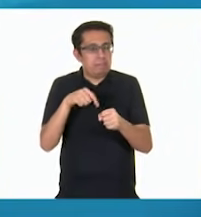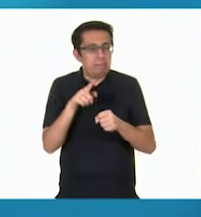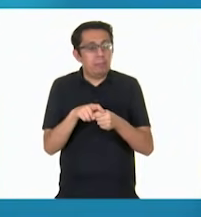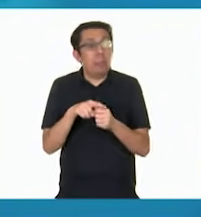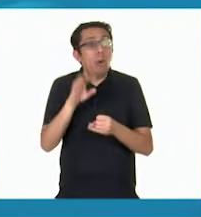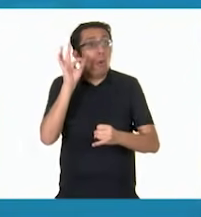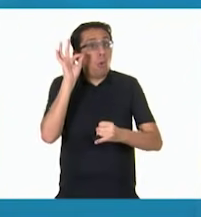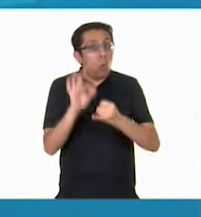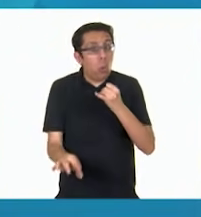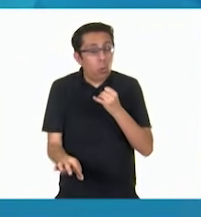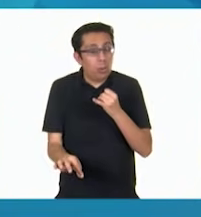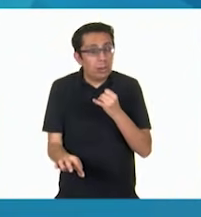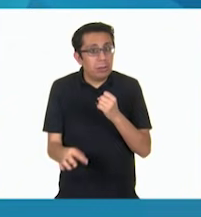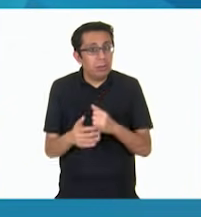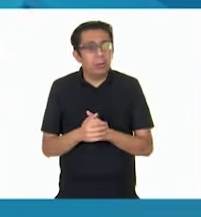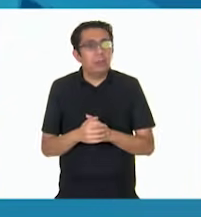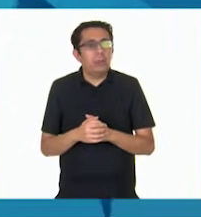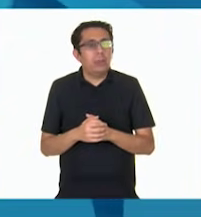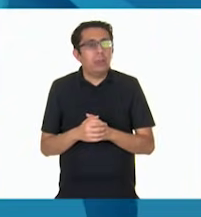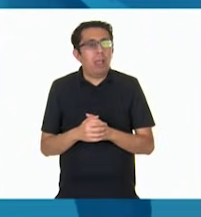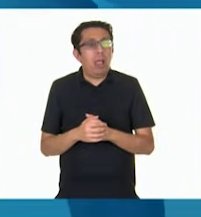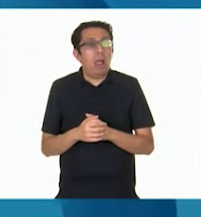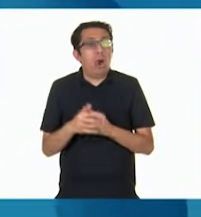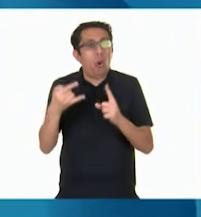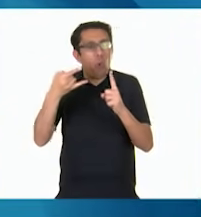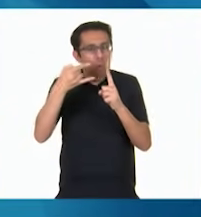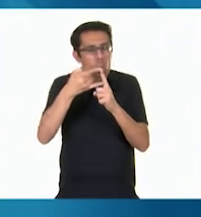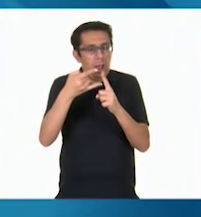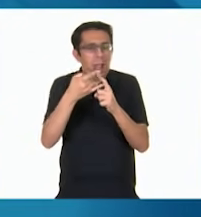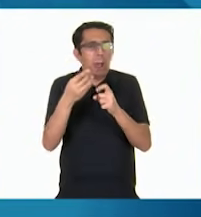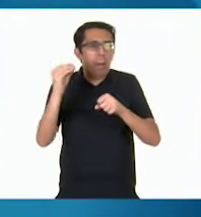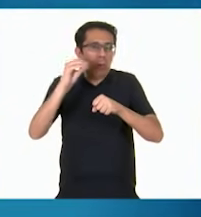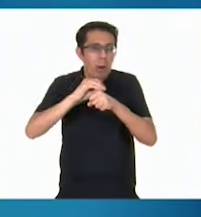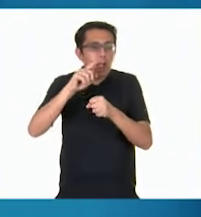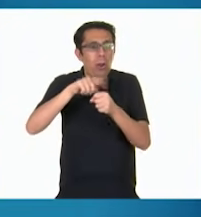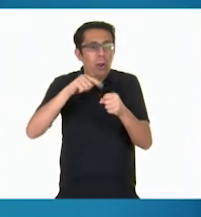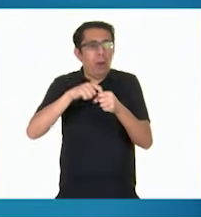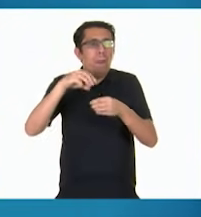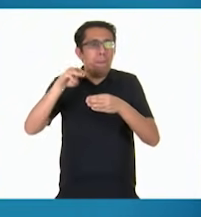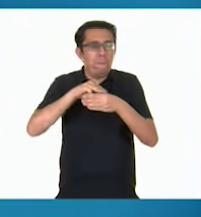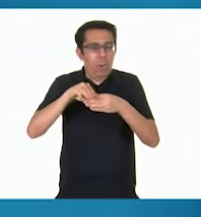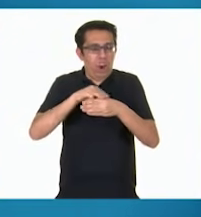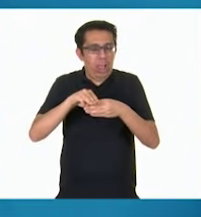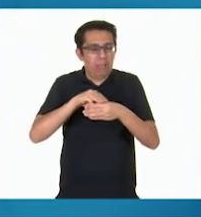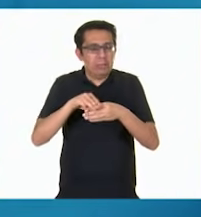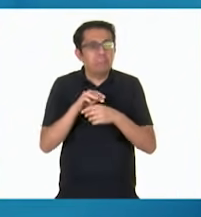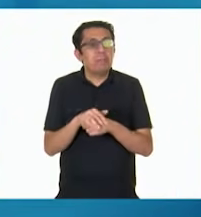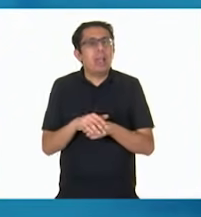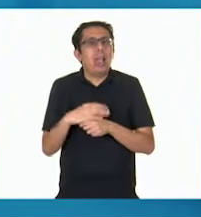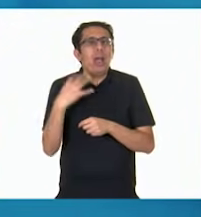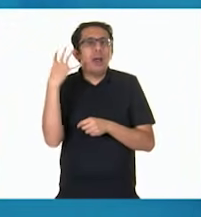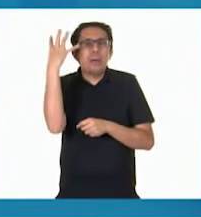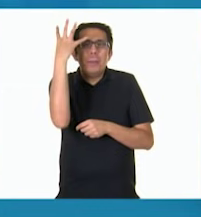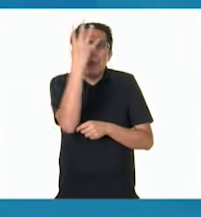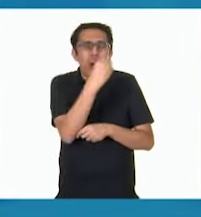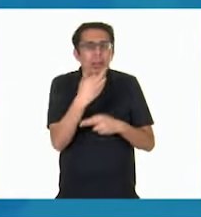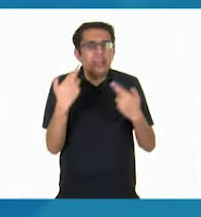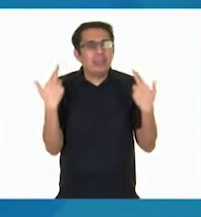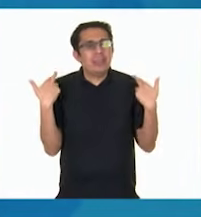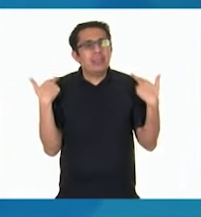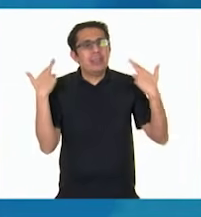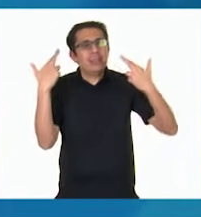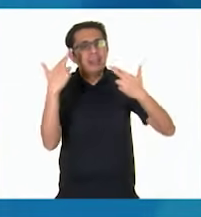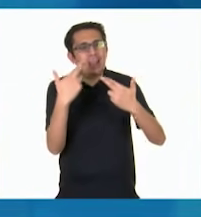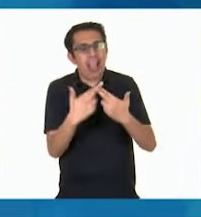Por último, iluminaremos el cuadrado de color morado. ¡Oh! ¡Qué bonito, maestro! ¿Y